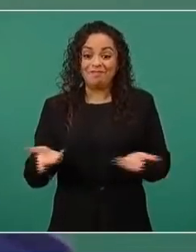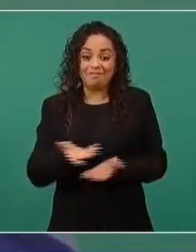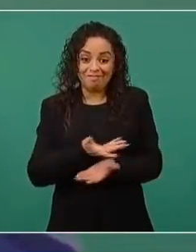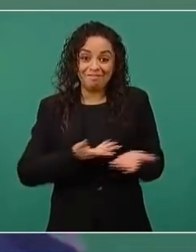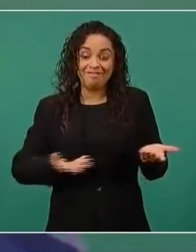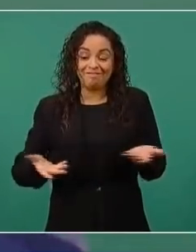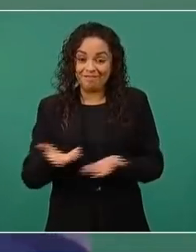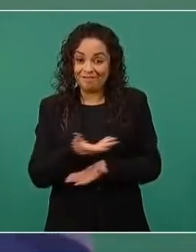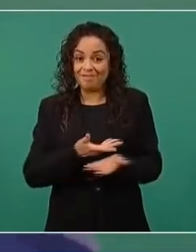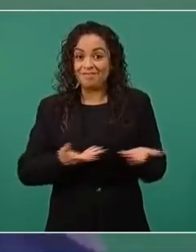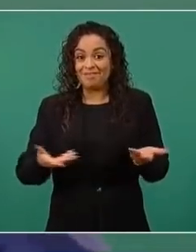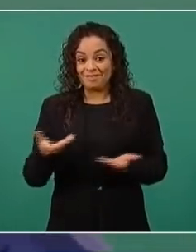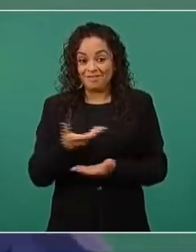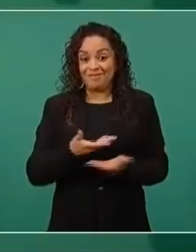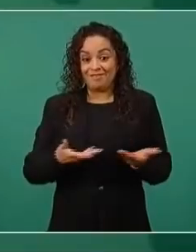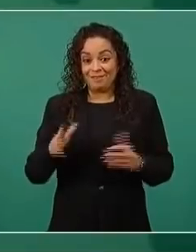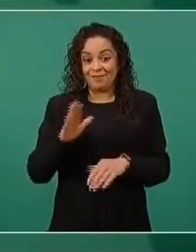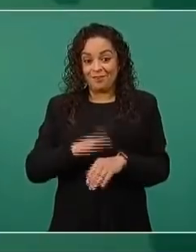hace